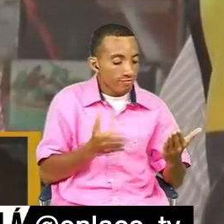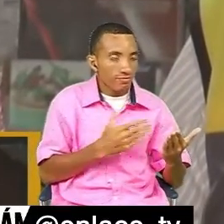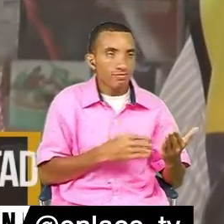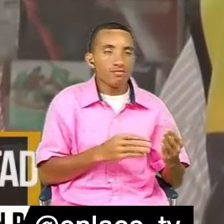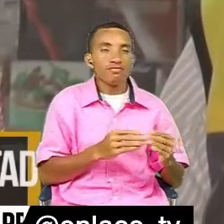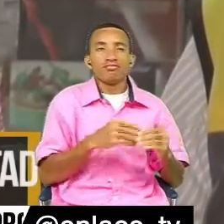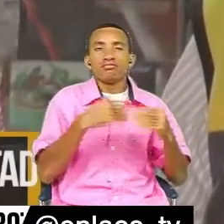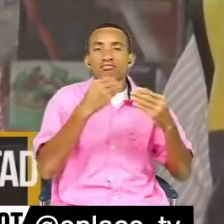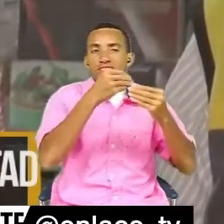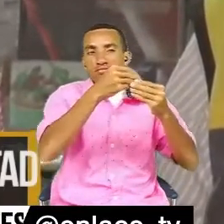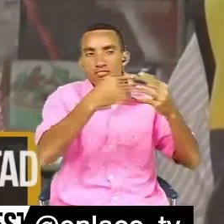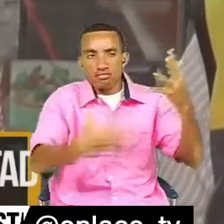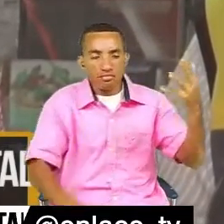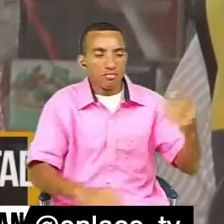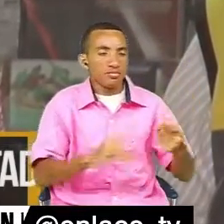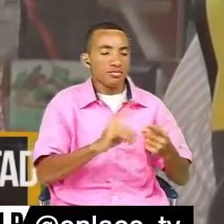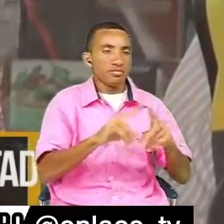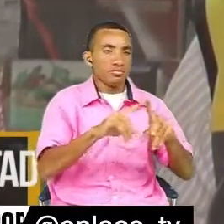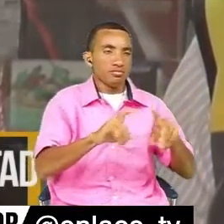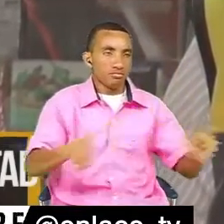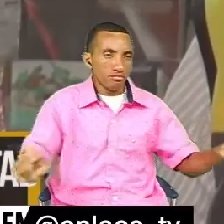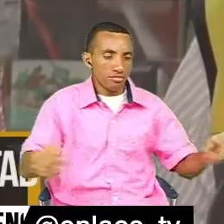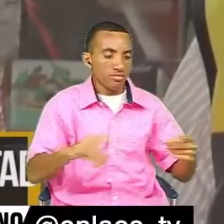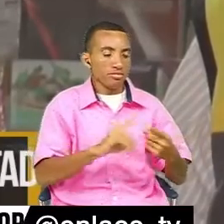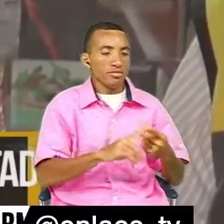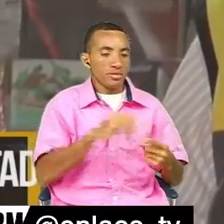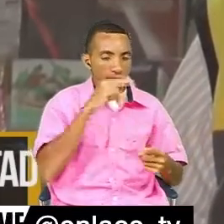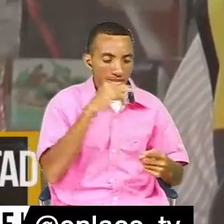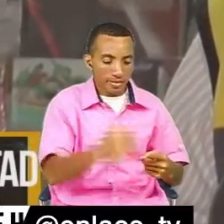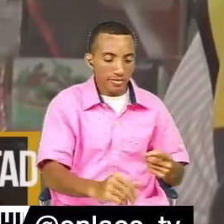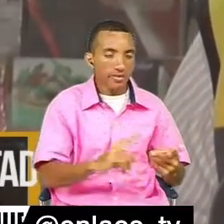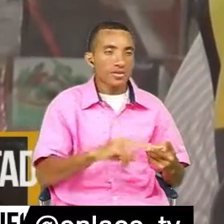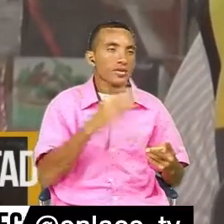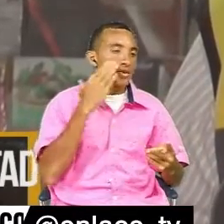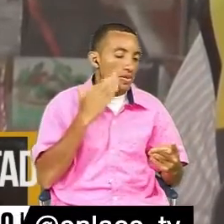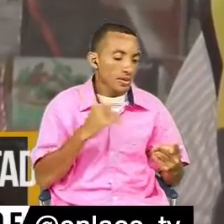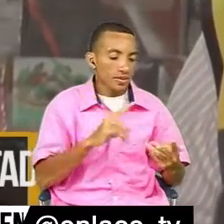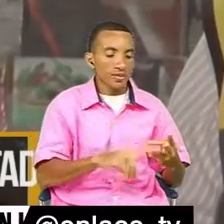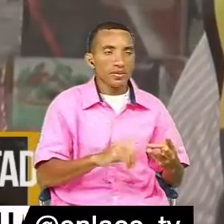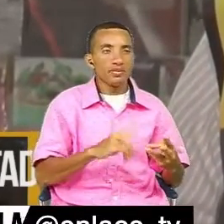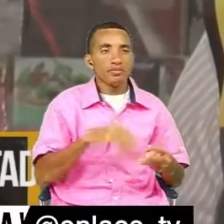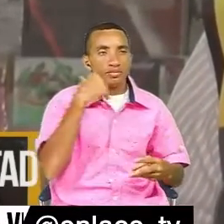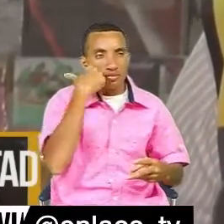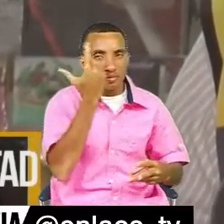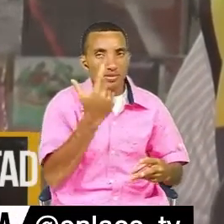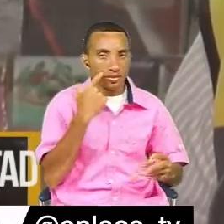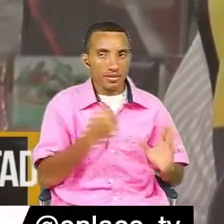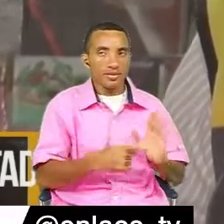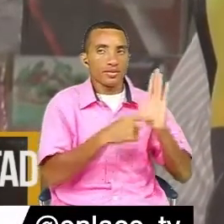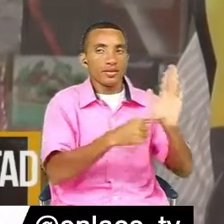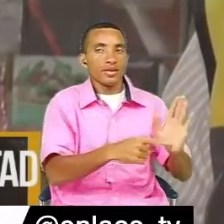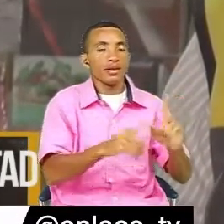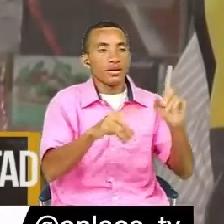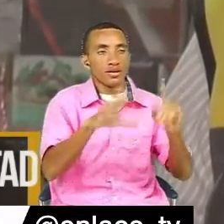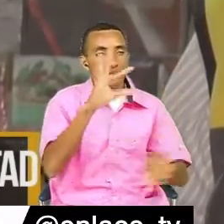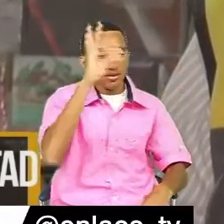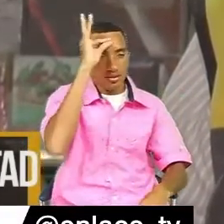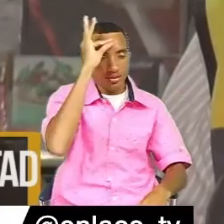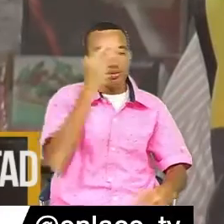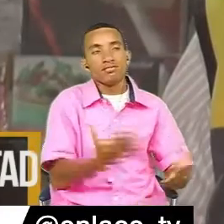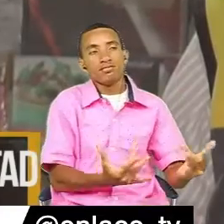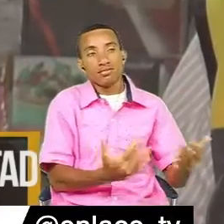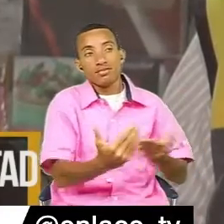para niños, para adolescentes, para todas las edades. Entonces tenemos unos recomendados que ahorita les vamos a mostrar para que lo tengan en cuenta, y los esperamos aquí en